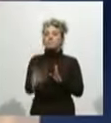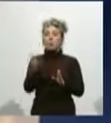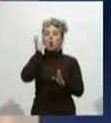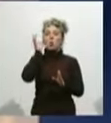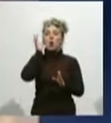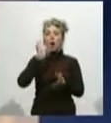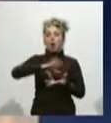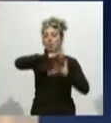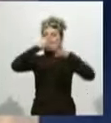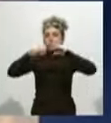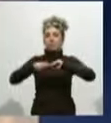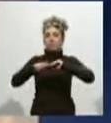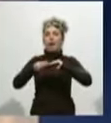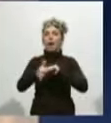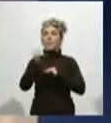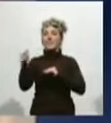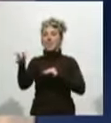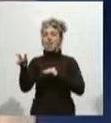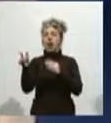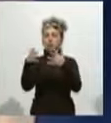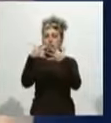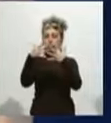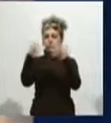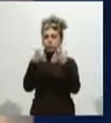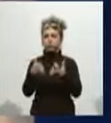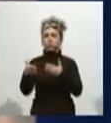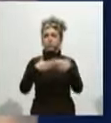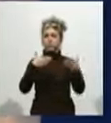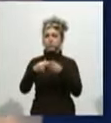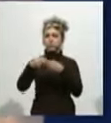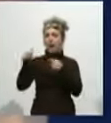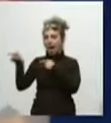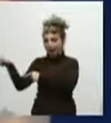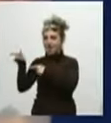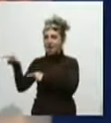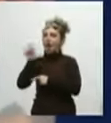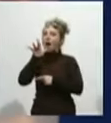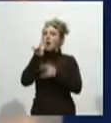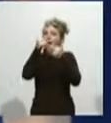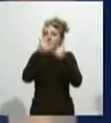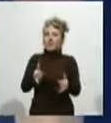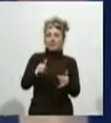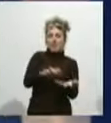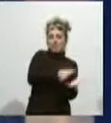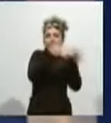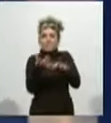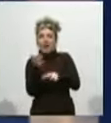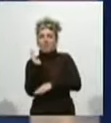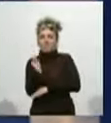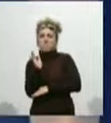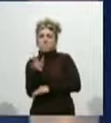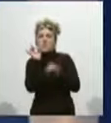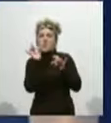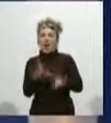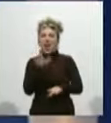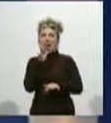y crea sus canciones. Ahora sí, en clave de concierto y para que esto sea una auténtica fiesta, una gran discoteca, vamos a dar otra